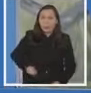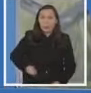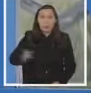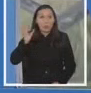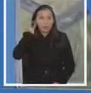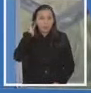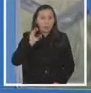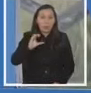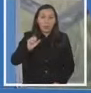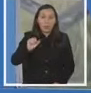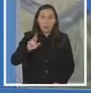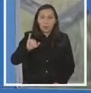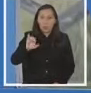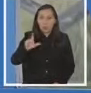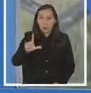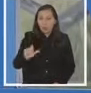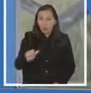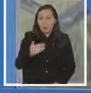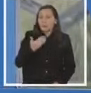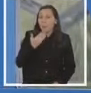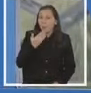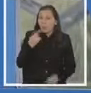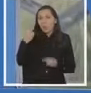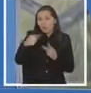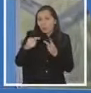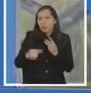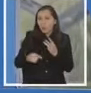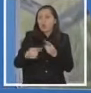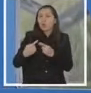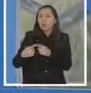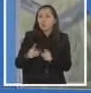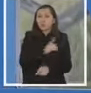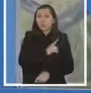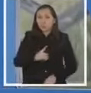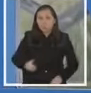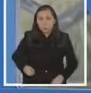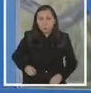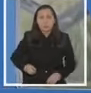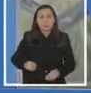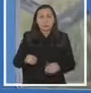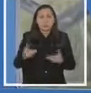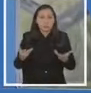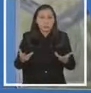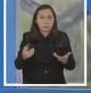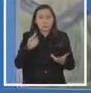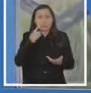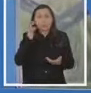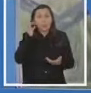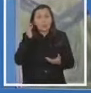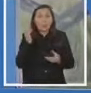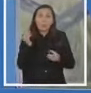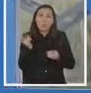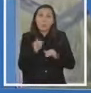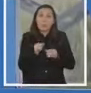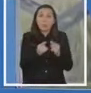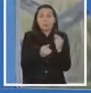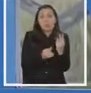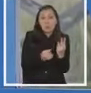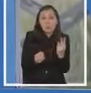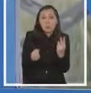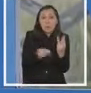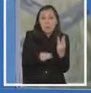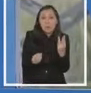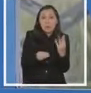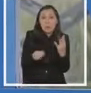Cariola, en conjunto con una serie de parlamentarios y parlamentarias que se fueron sumando